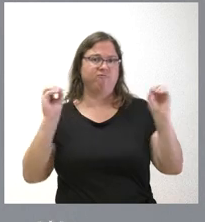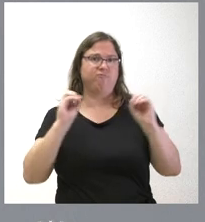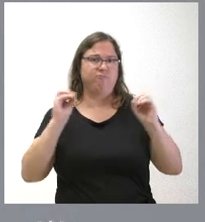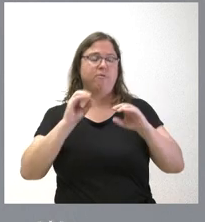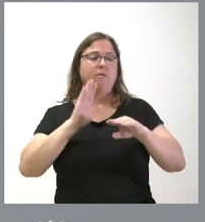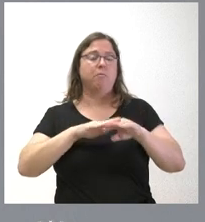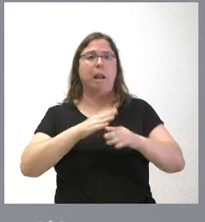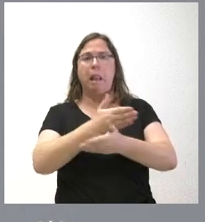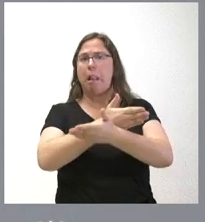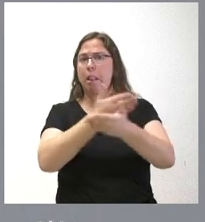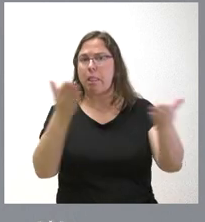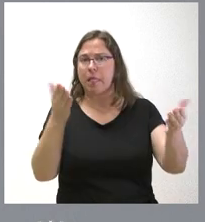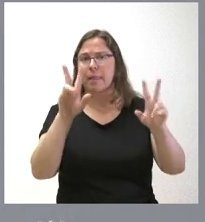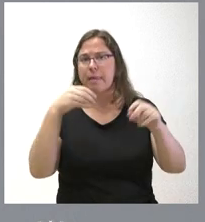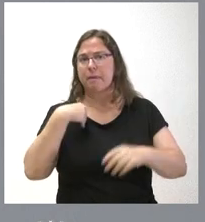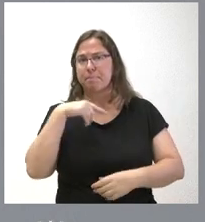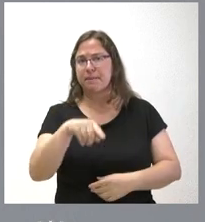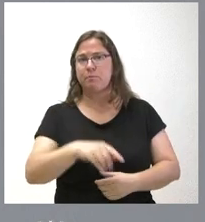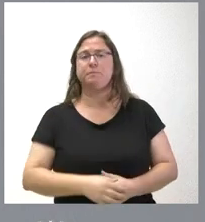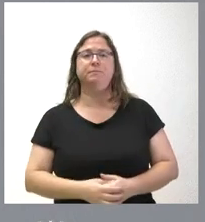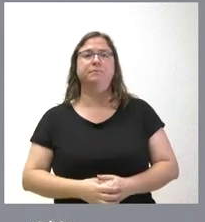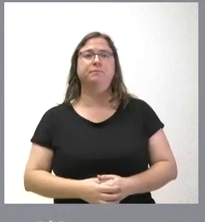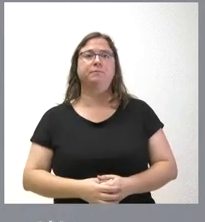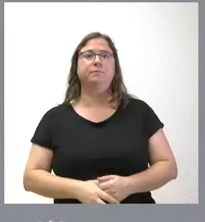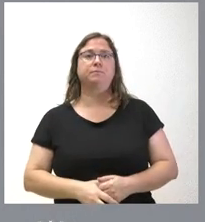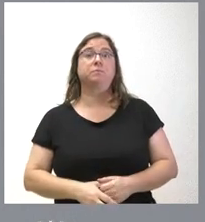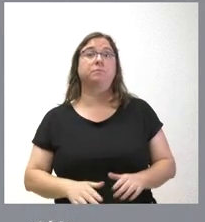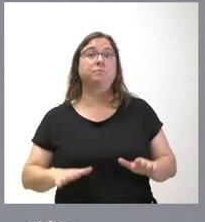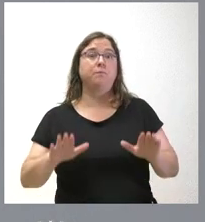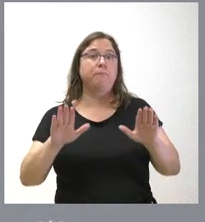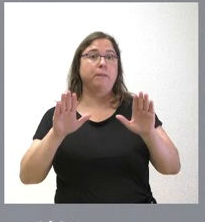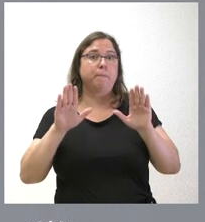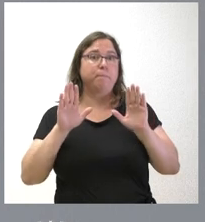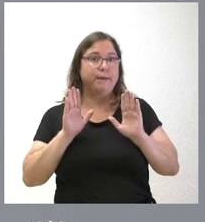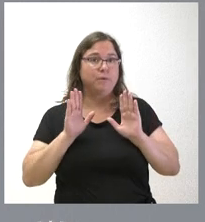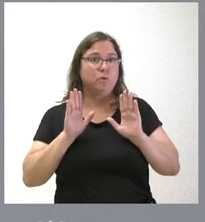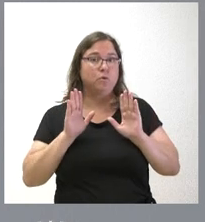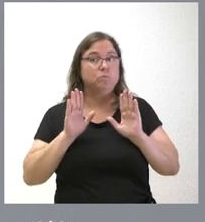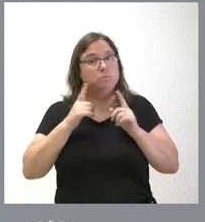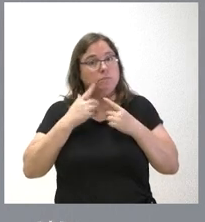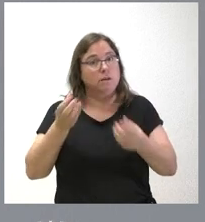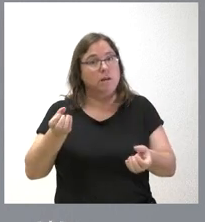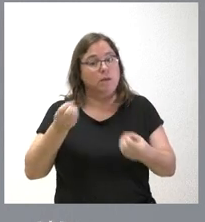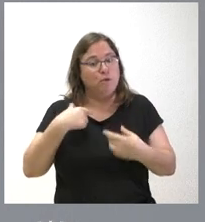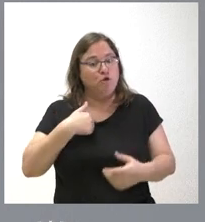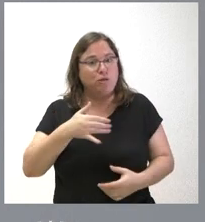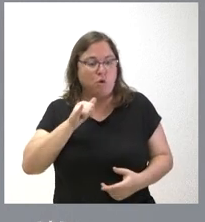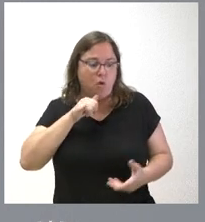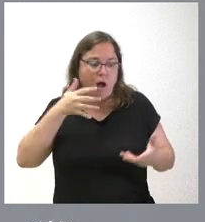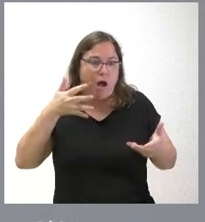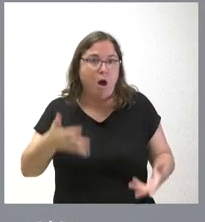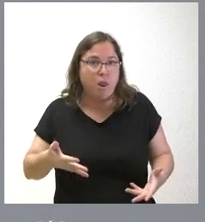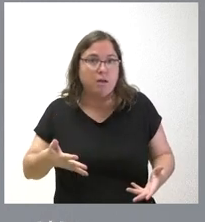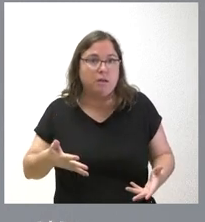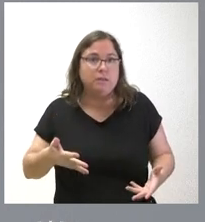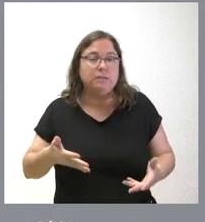tribunal de justicia en relación con este asunto pero es la información que yo tengo hoy no quiere decir